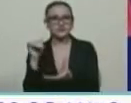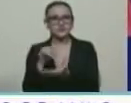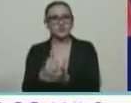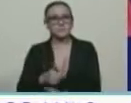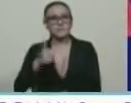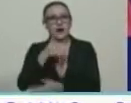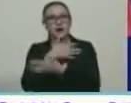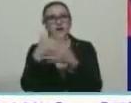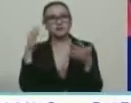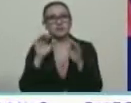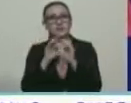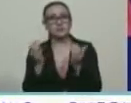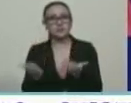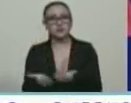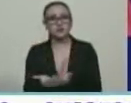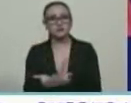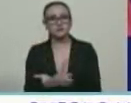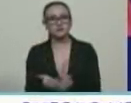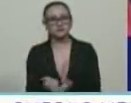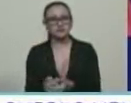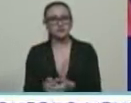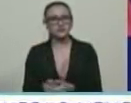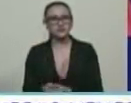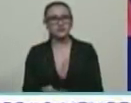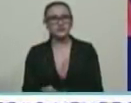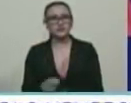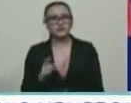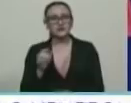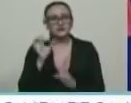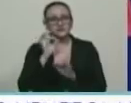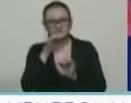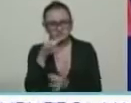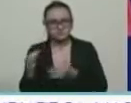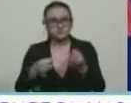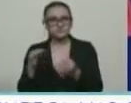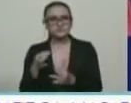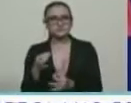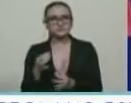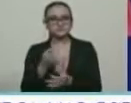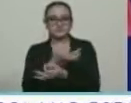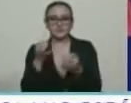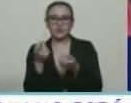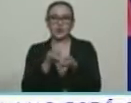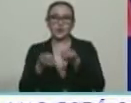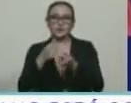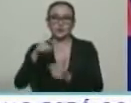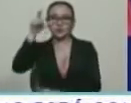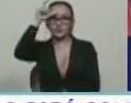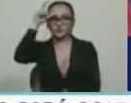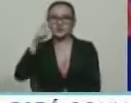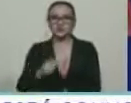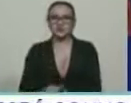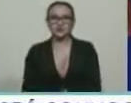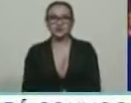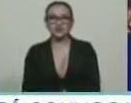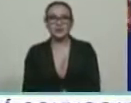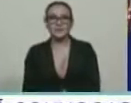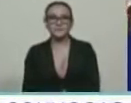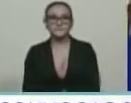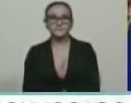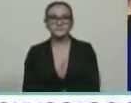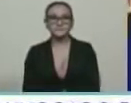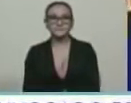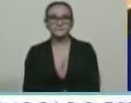más grandes del mundo y también es un indicador del éxito económico de Turquía.